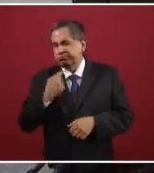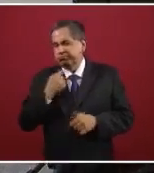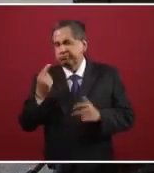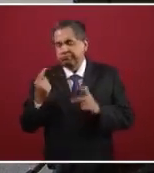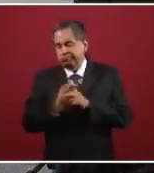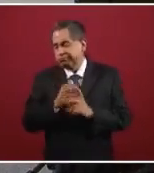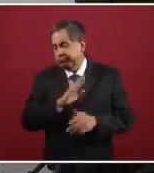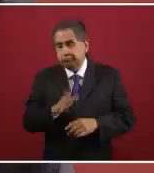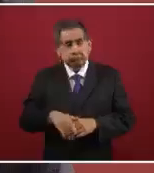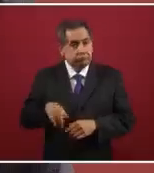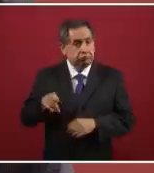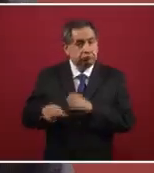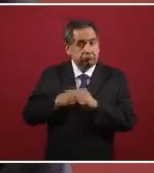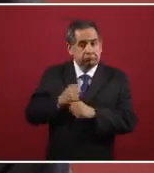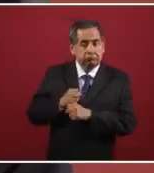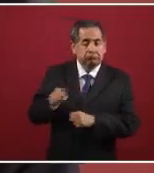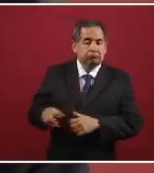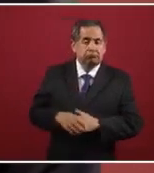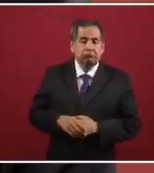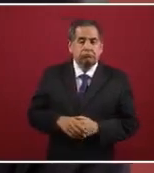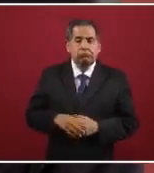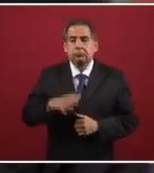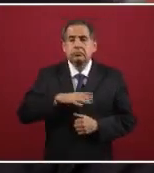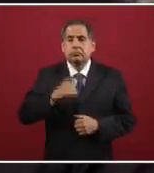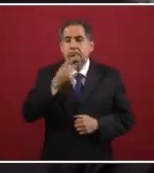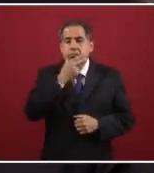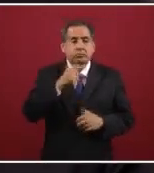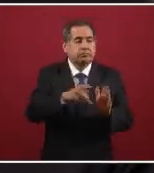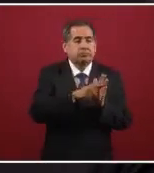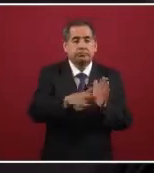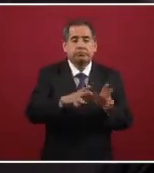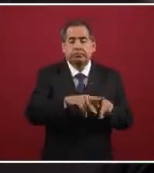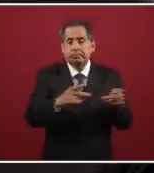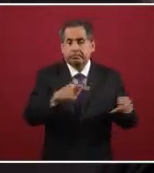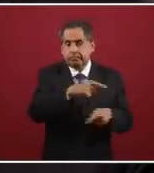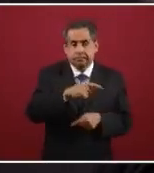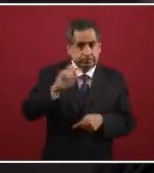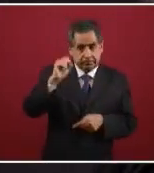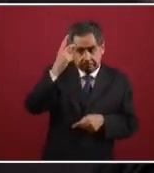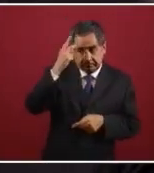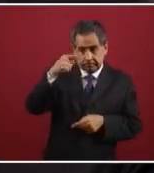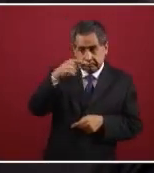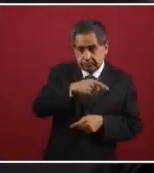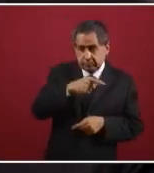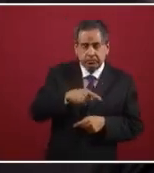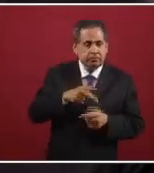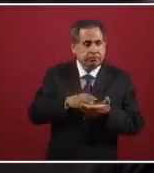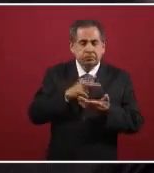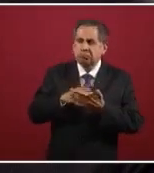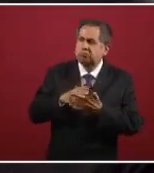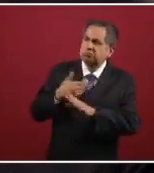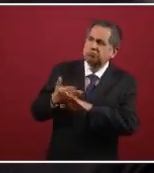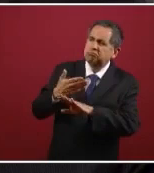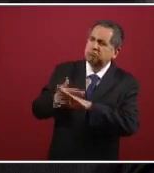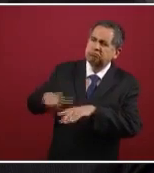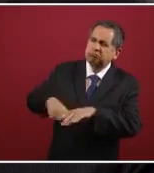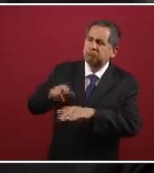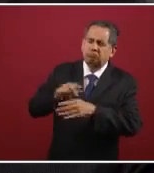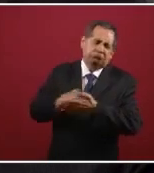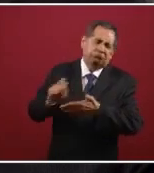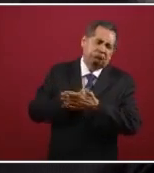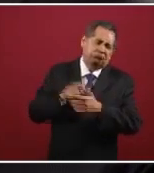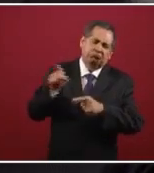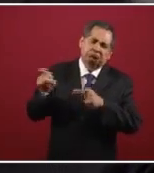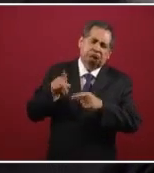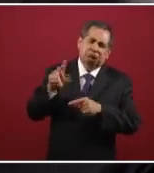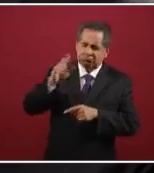ahí, y había un periodista que constantemente criticaba al gobernador,